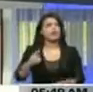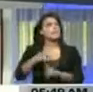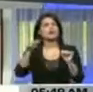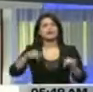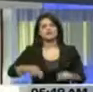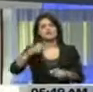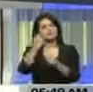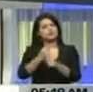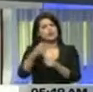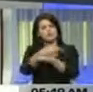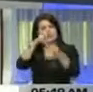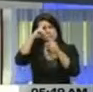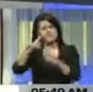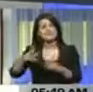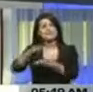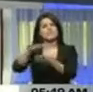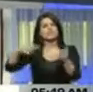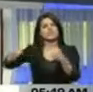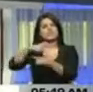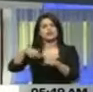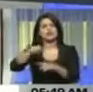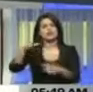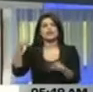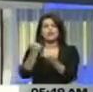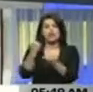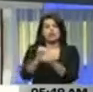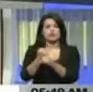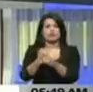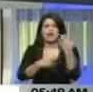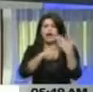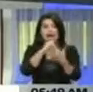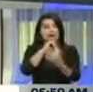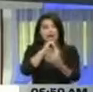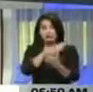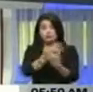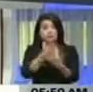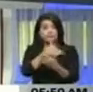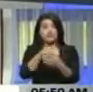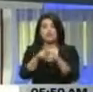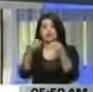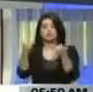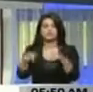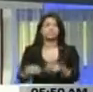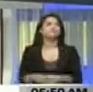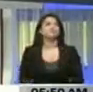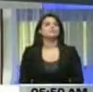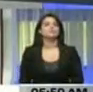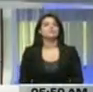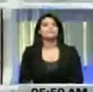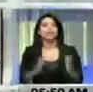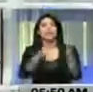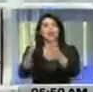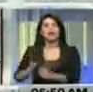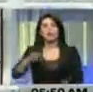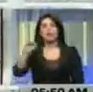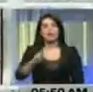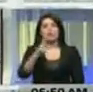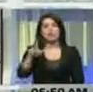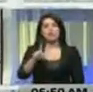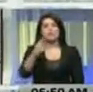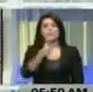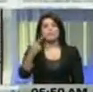responde a los intereses de las grandes mayorías de los obreros, como nunca antes lo tuvo nuestra patria. A un costado, en julio hubo 22 protestas